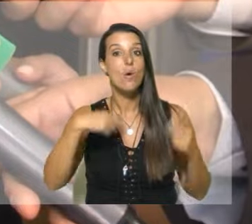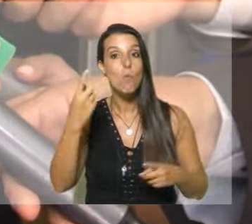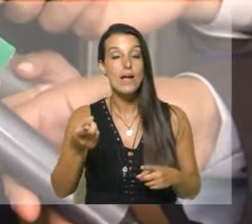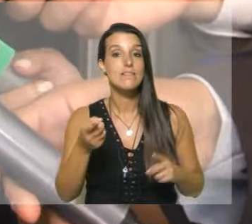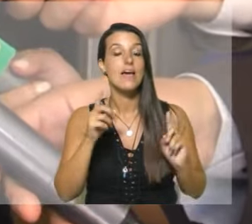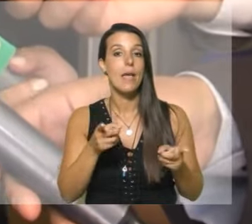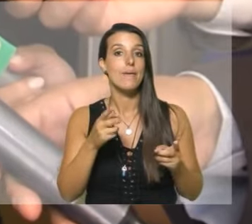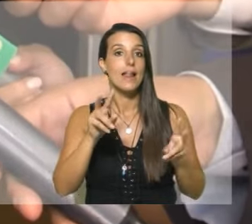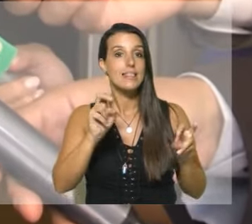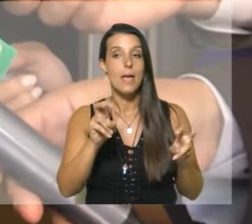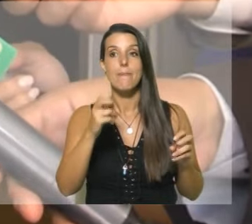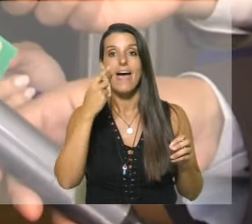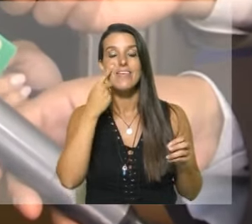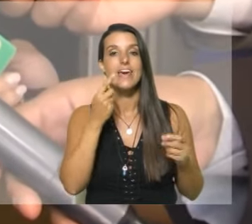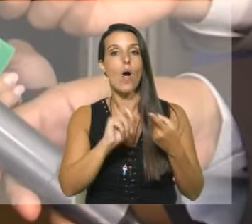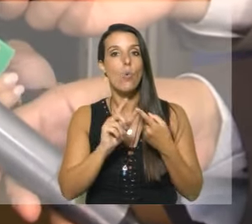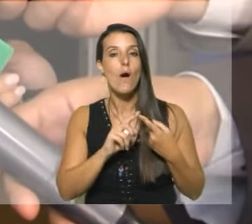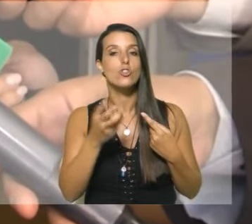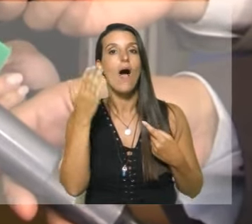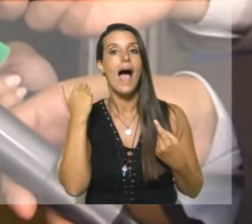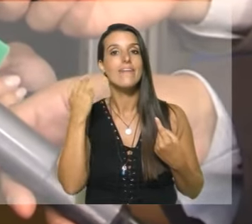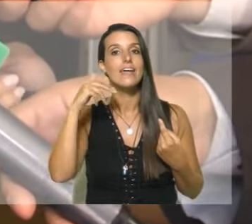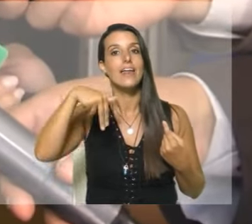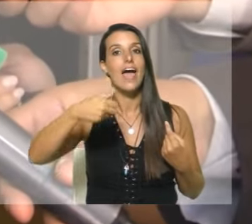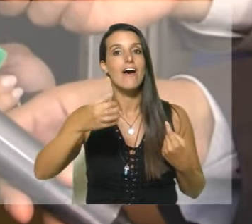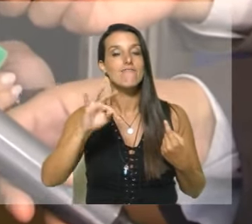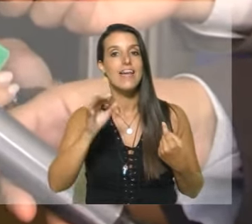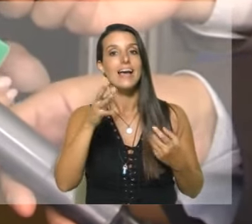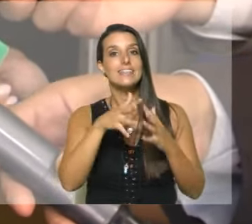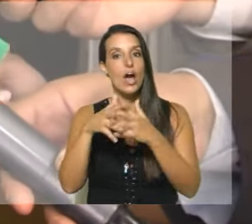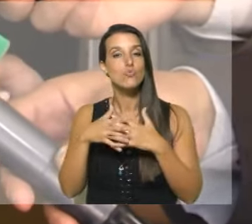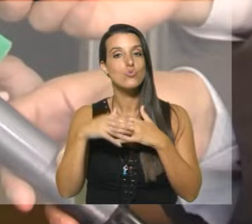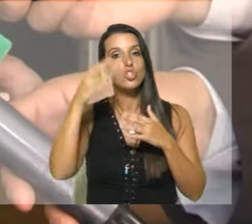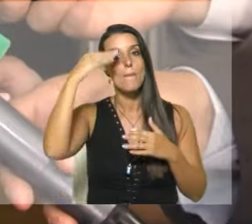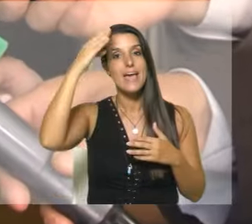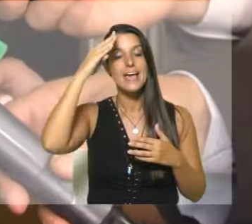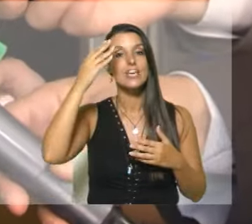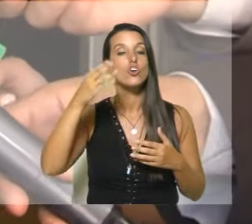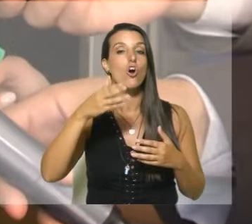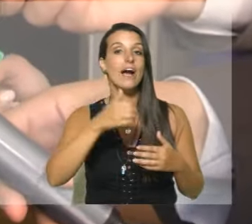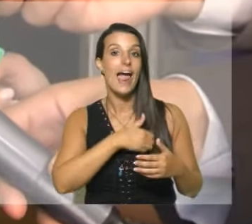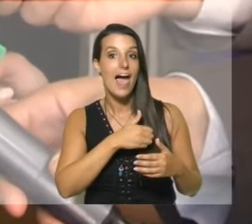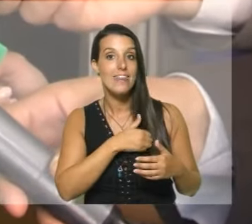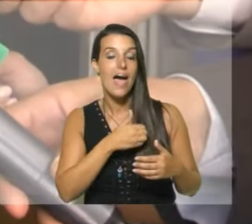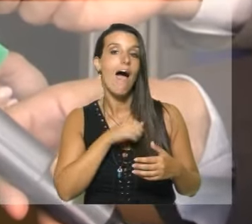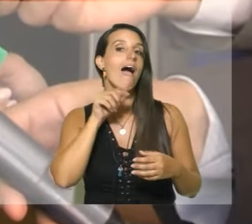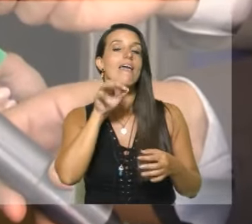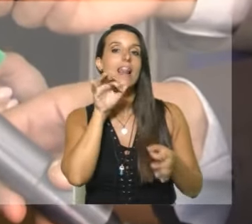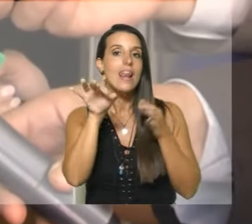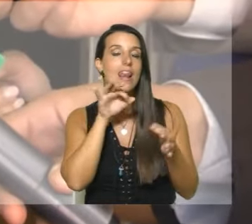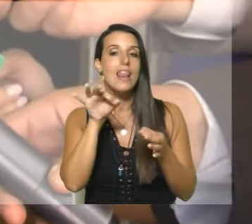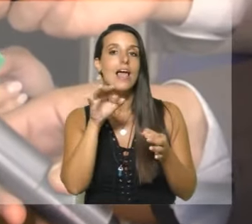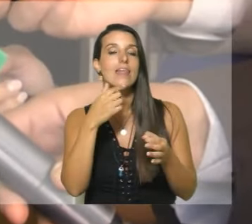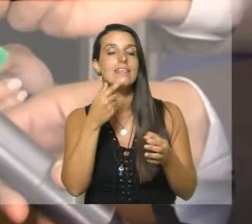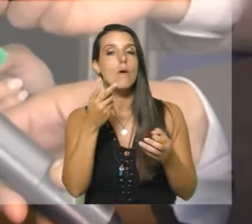adelante, ante la revisión del tratado que antes era el NAFTA, que es el de Estados Unidos, México y Canadá, sugiere al Ejecutivo